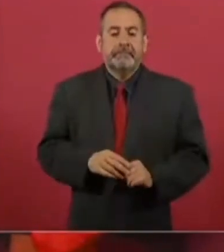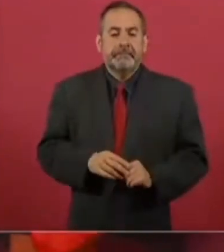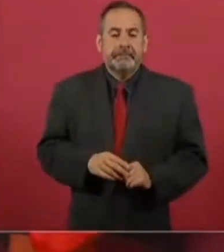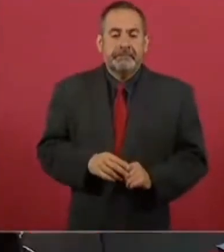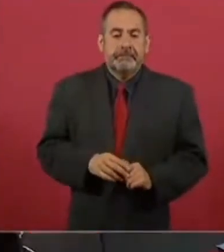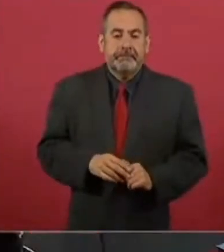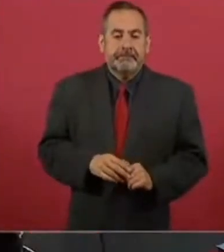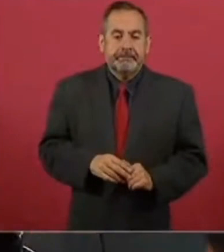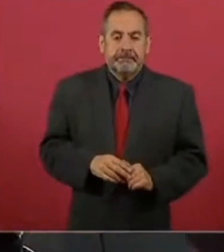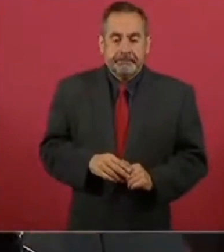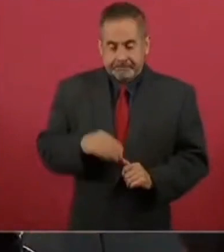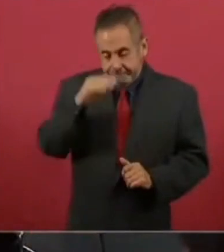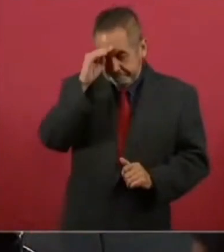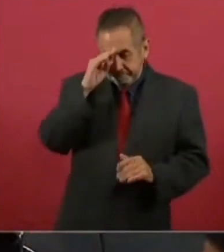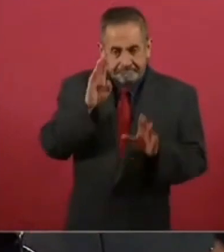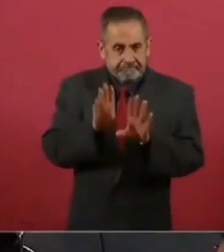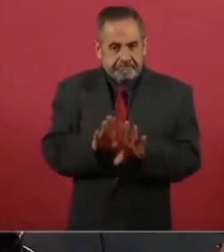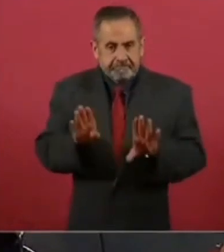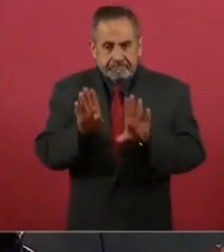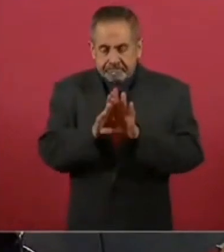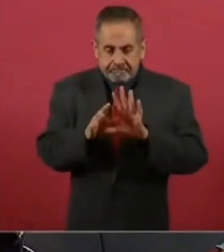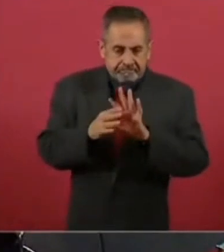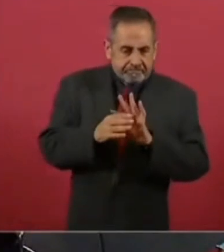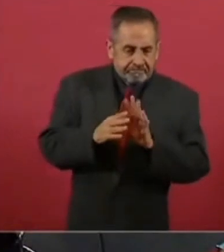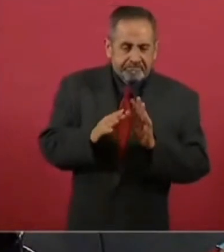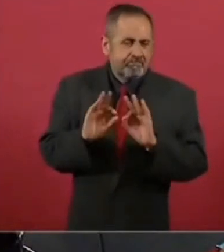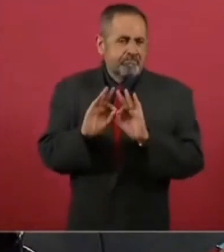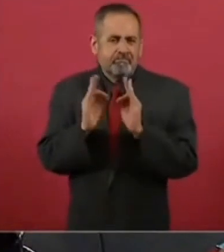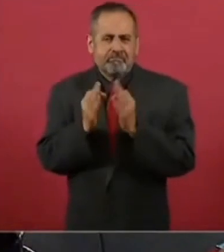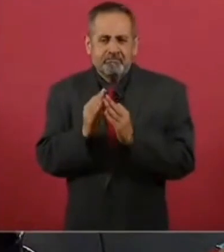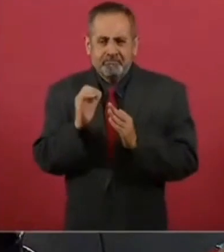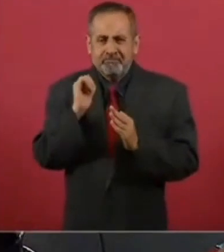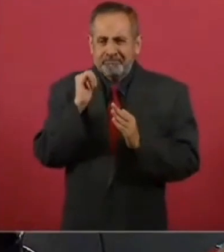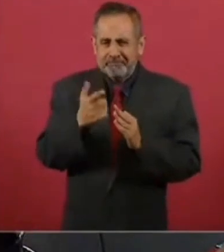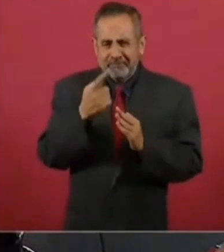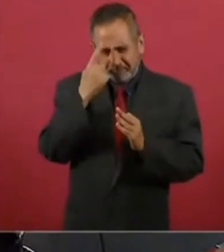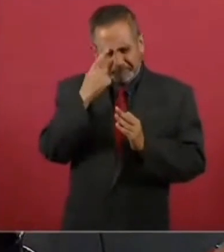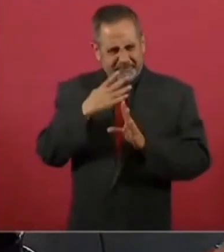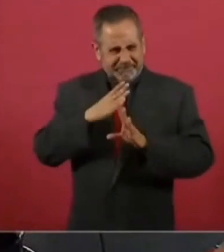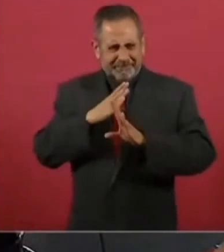buscar un mecanismo, un filtro,